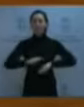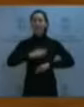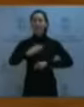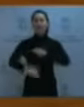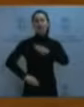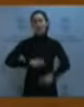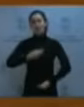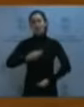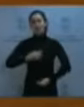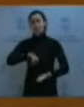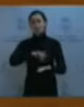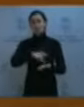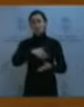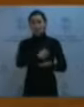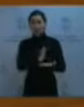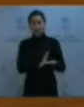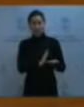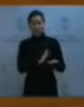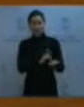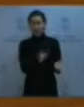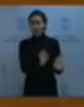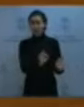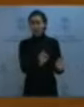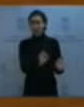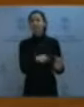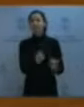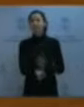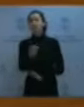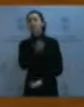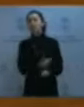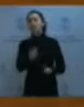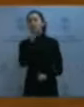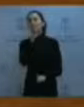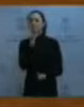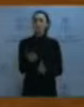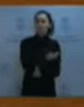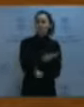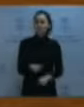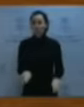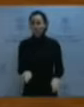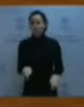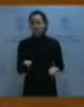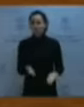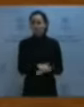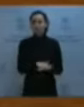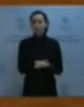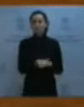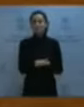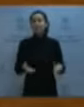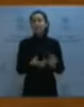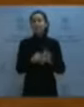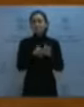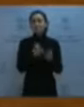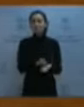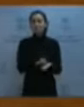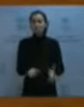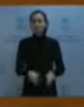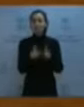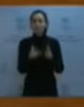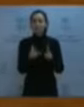esa parte no se ejecutó, y de aquellos barros estos lodos. En cuestiones relativas a los servicios sociales, ya